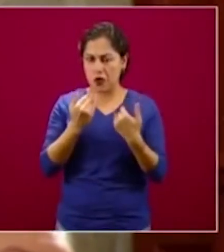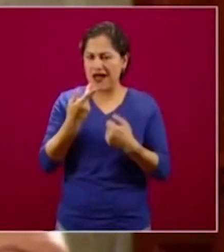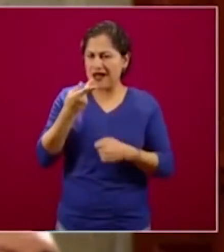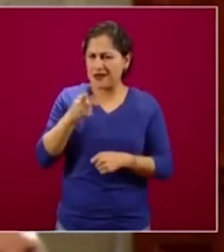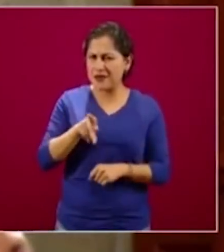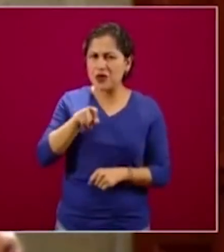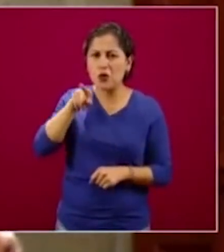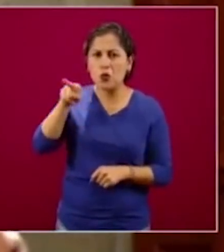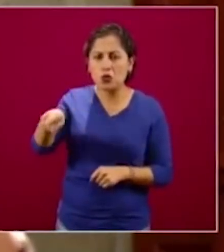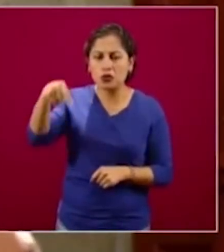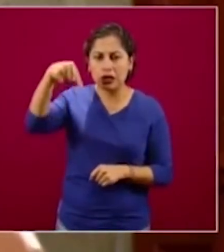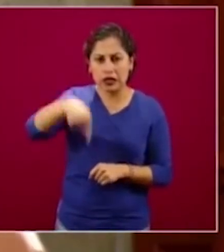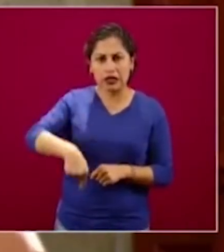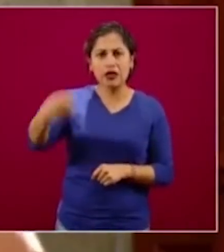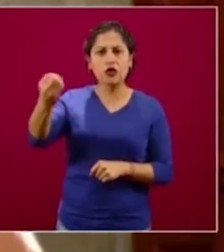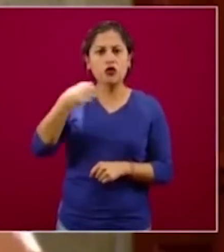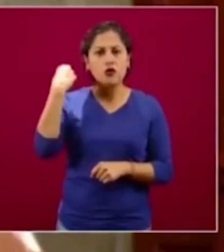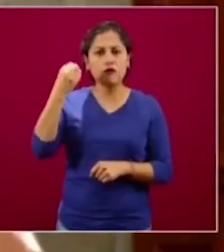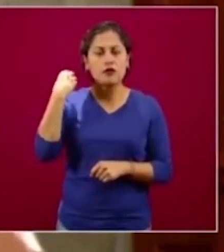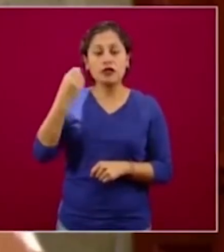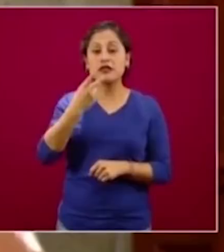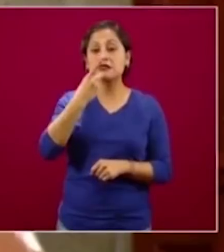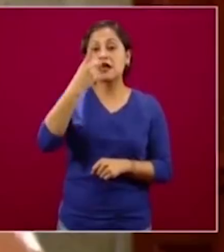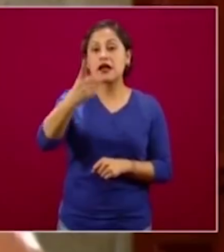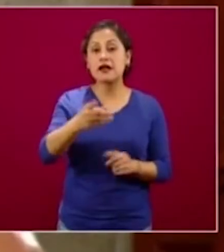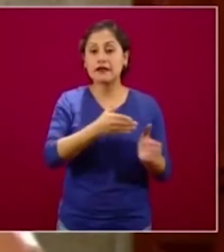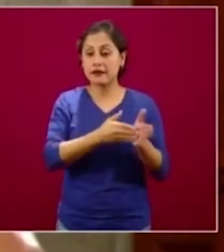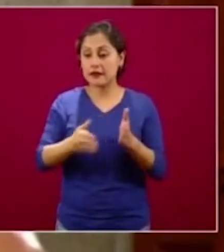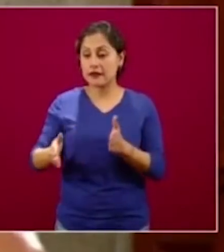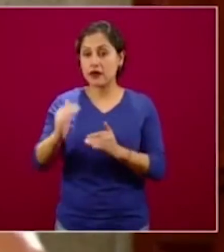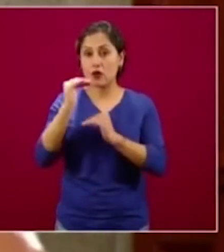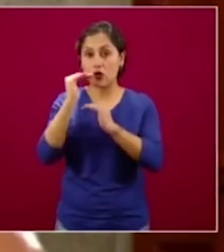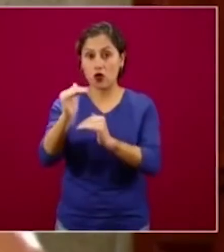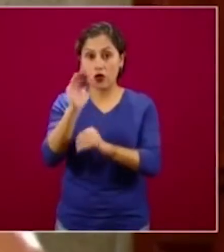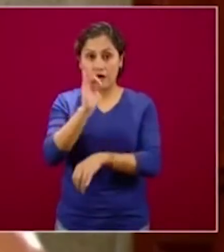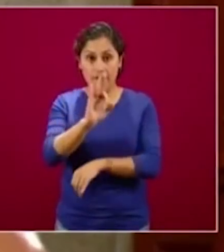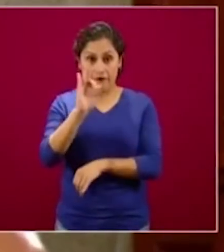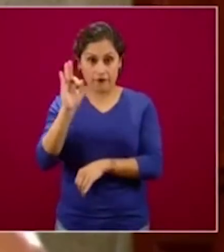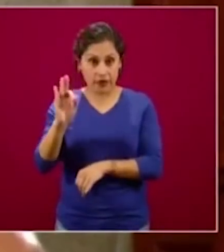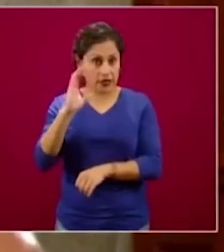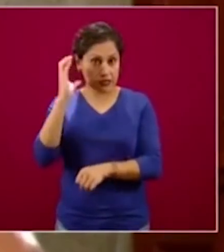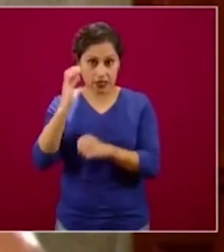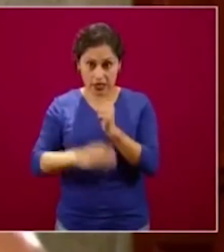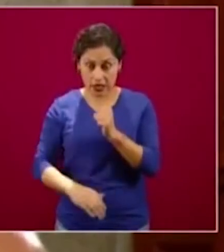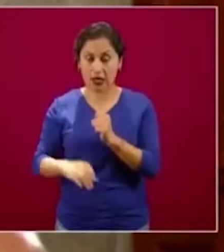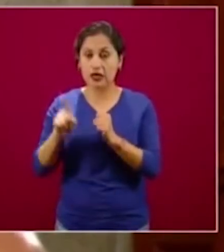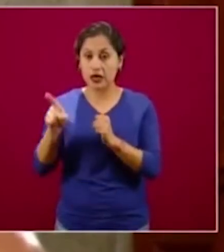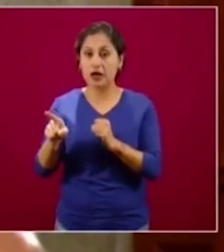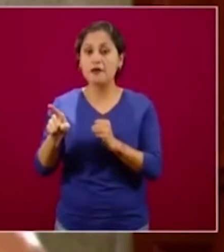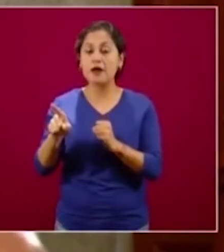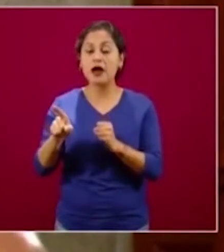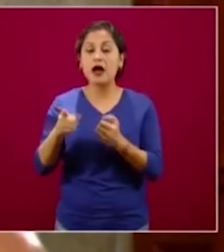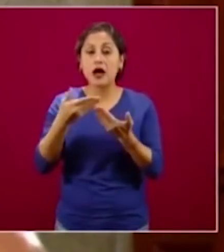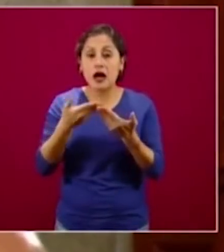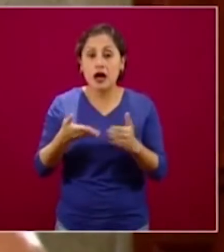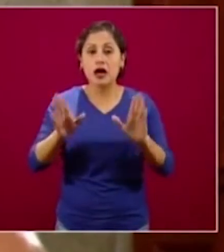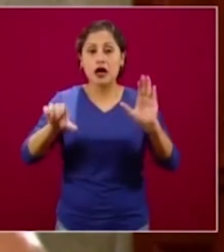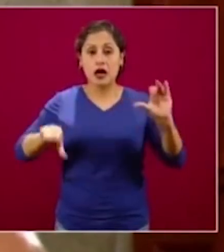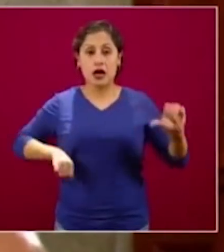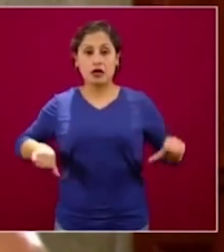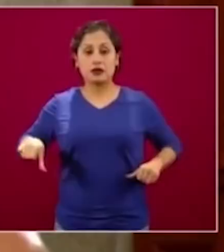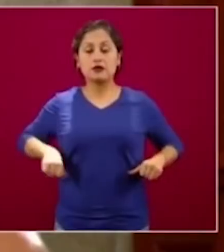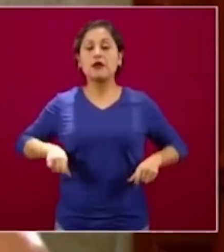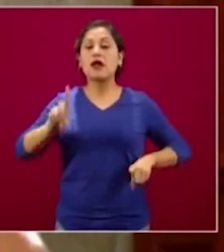conferencias mencionó que cuando terminara la sana distancia, la reanudación de actividades,